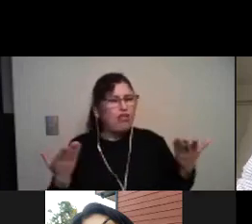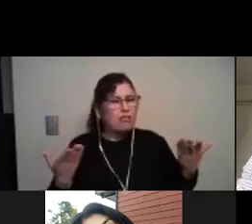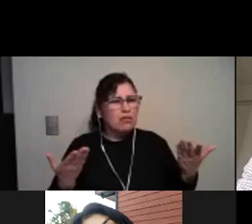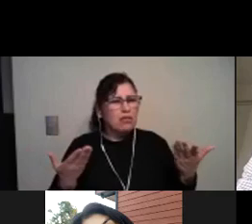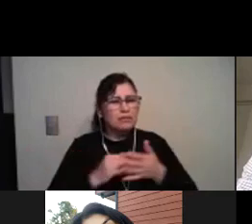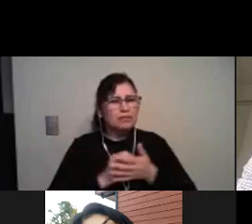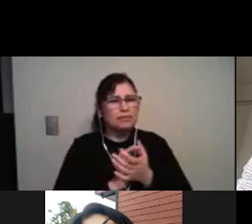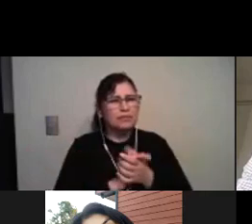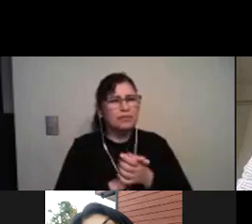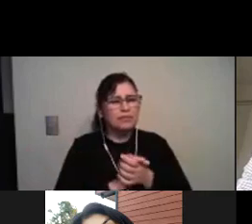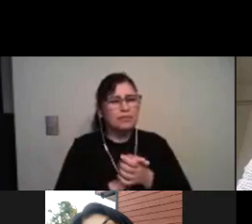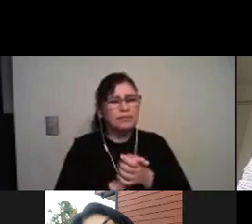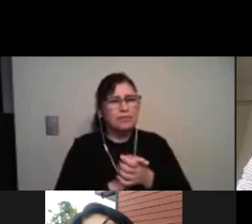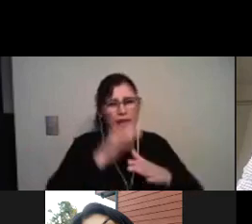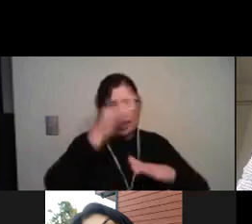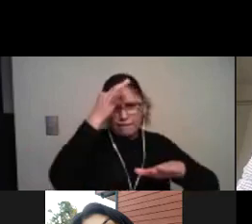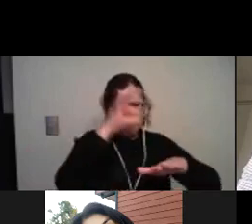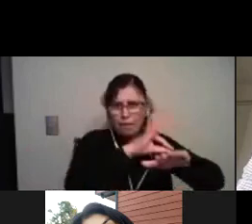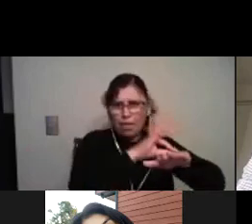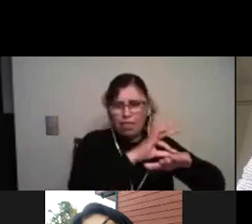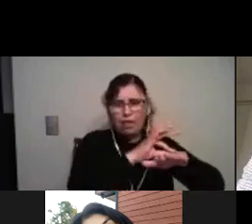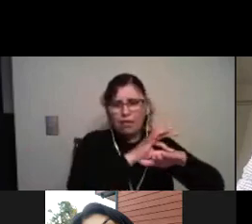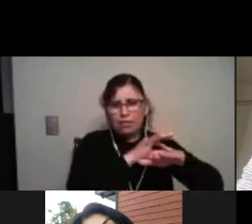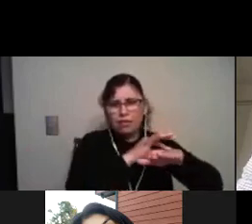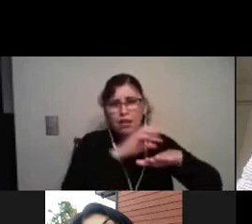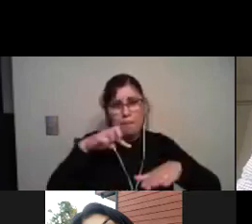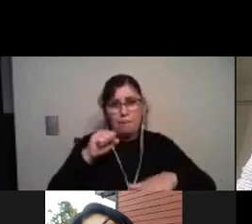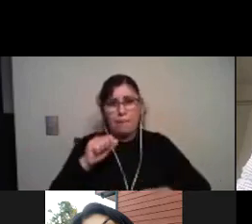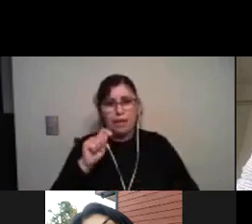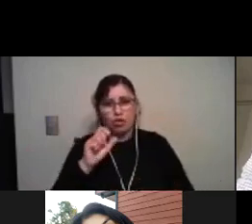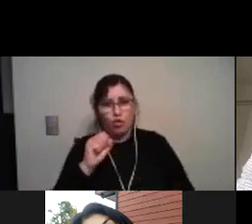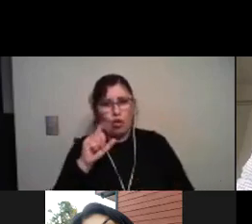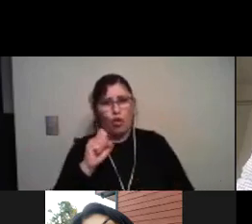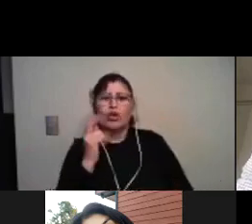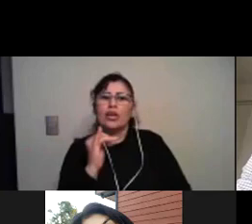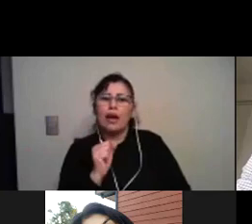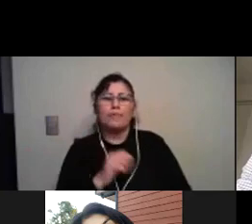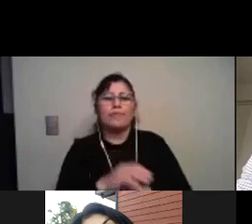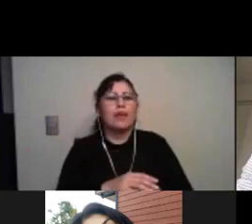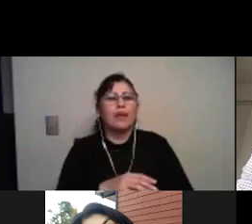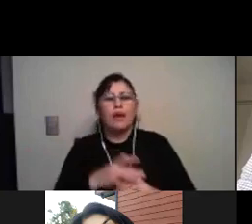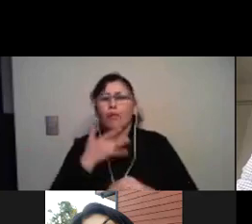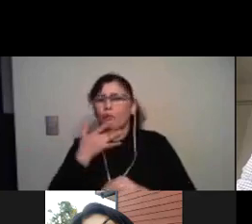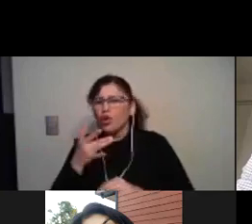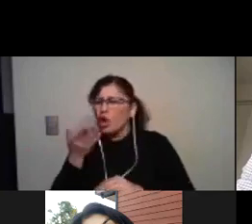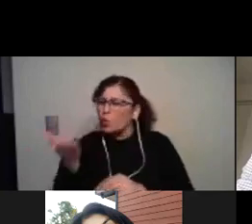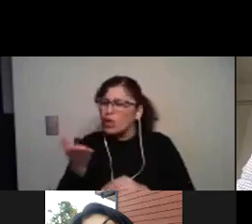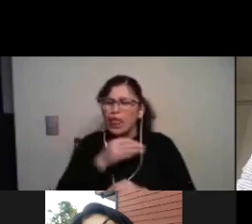la patología, pero porque usted decía después que había una neuropatía diabética,